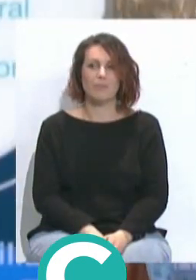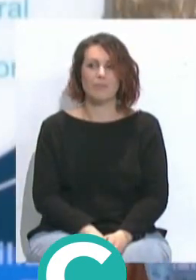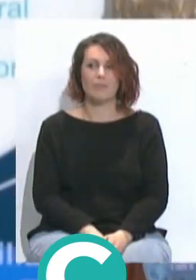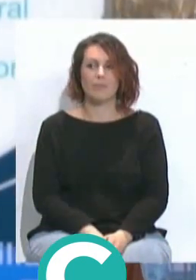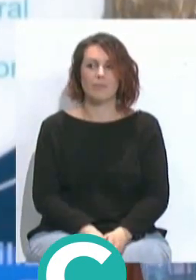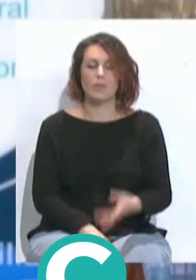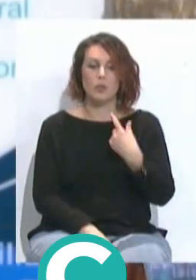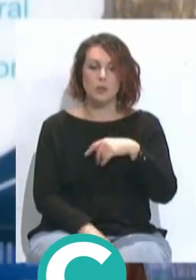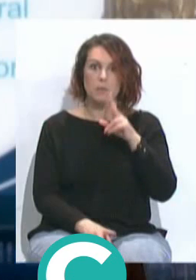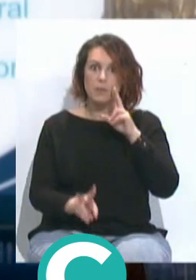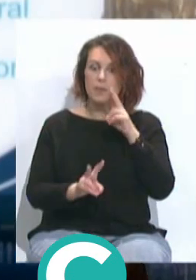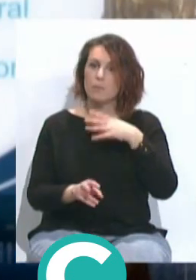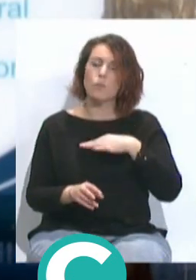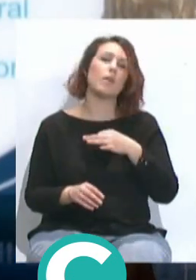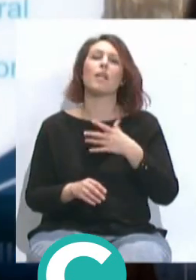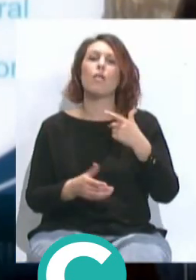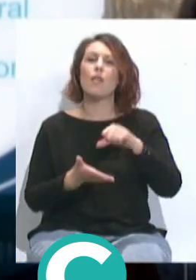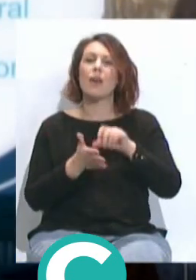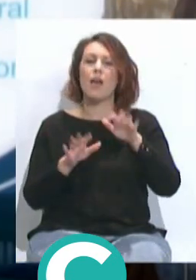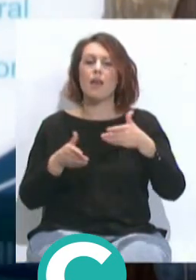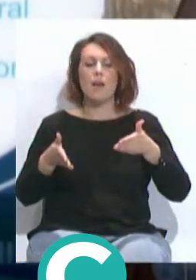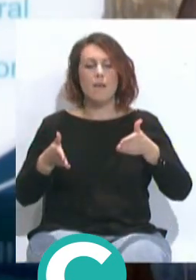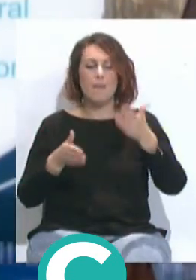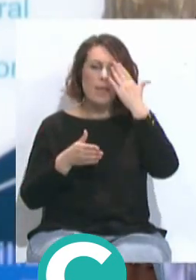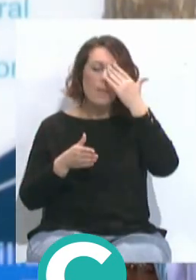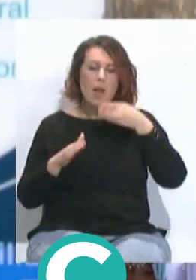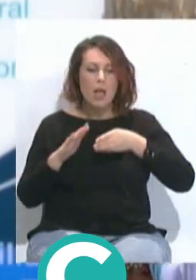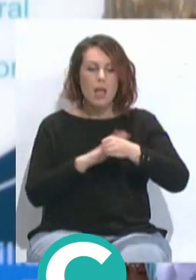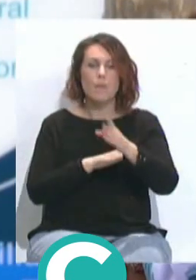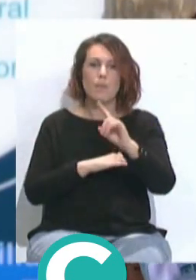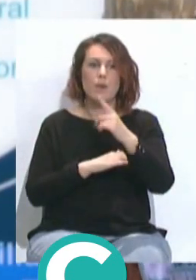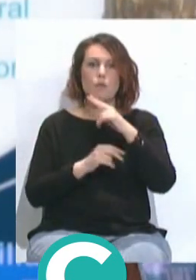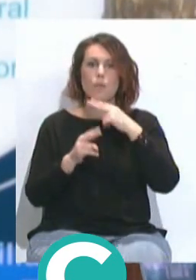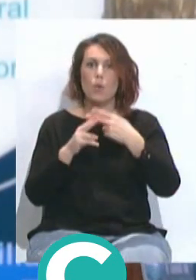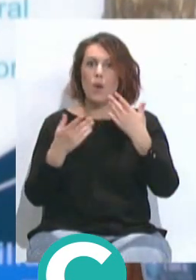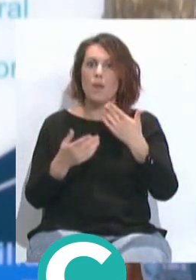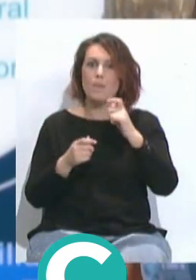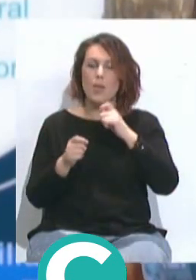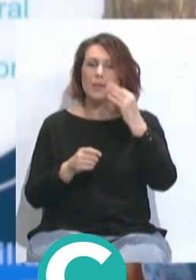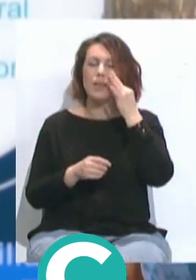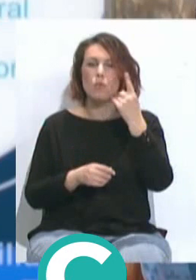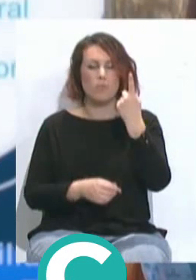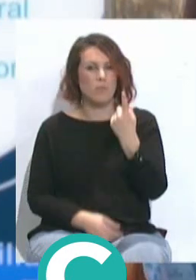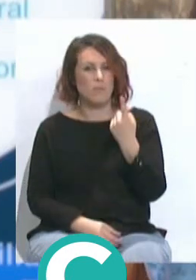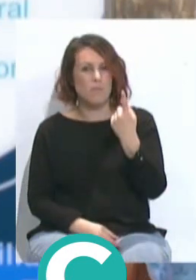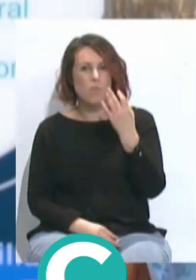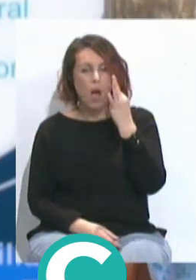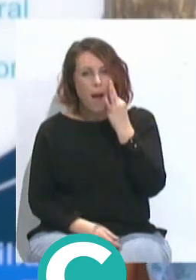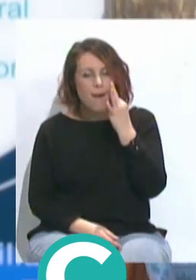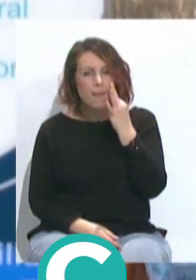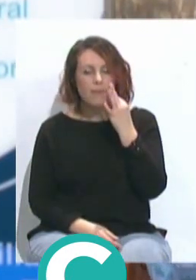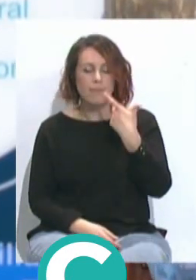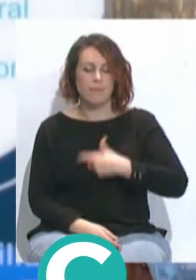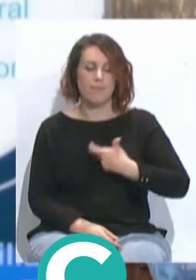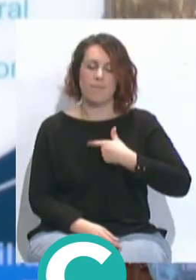que podamos visibilizar y que al entregar la ciudad de Cádiz por su avenida principal el primer nombre que reciban sea el de una periodista y una mujer creo que nos llena